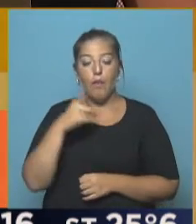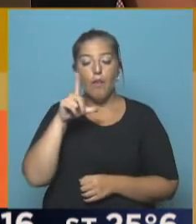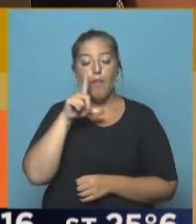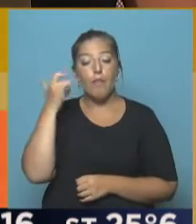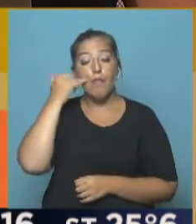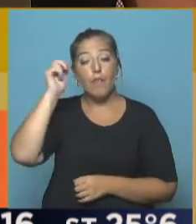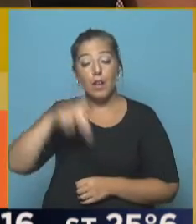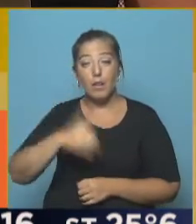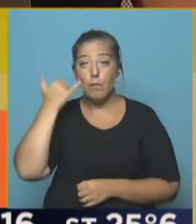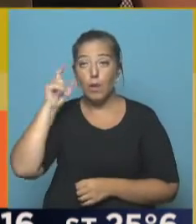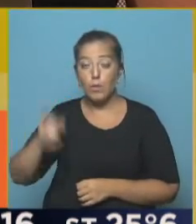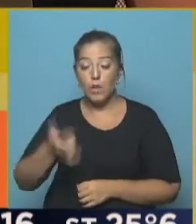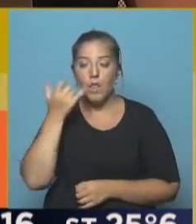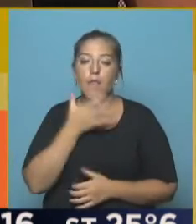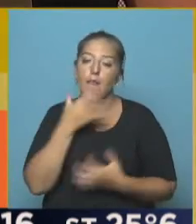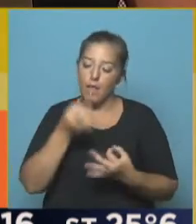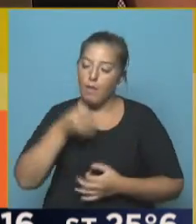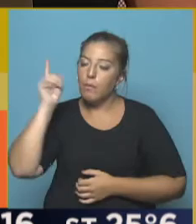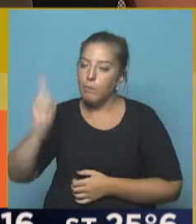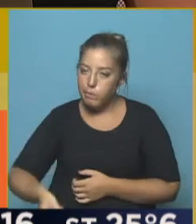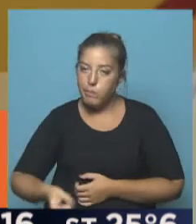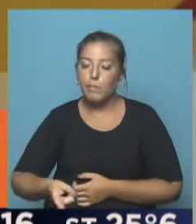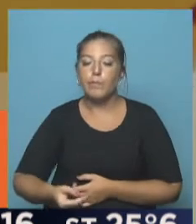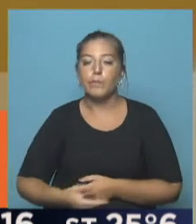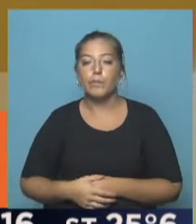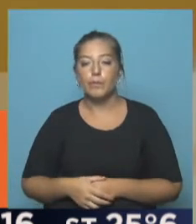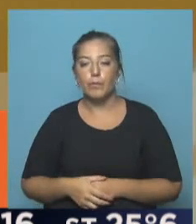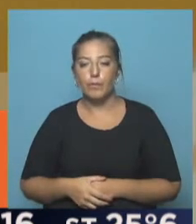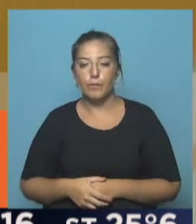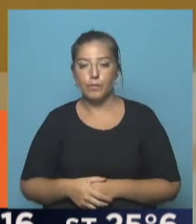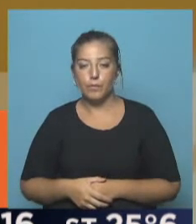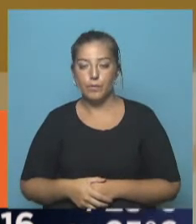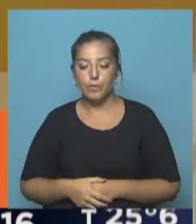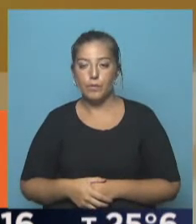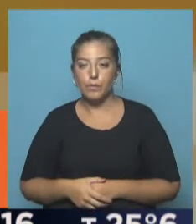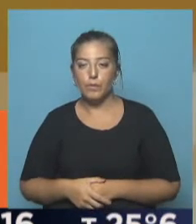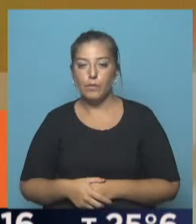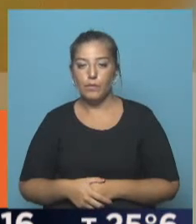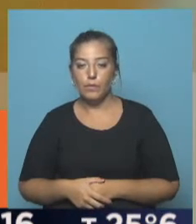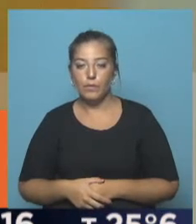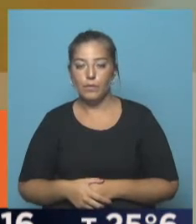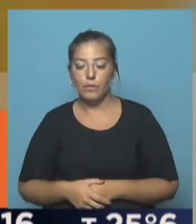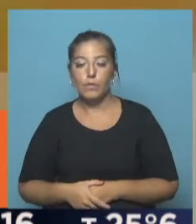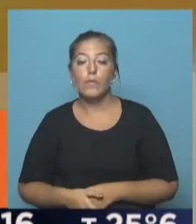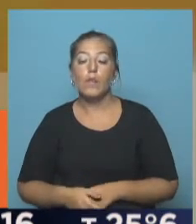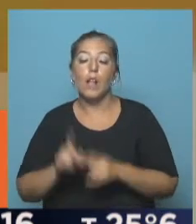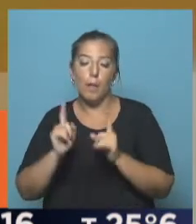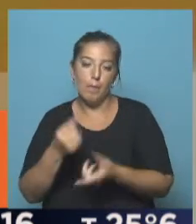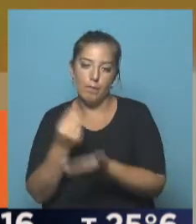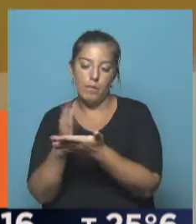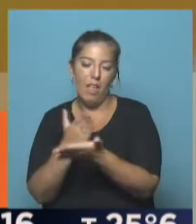acusado y en realidad seriamente acusado, y esto hizo que inclusive fuera desplazado mucho antes de Trump por